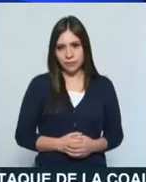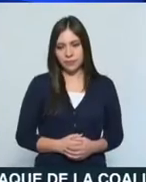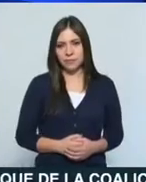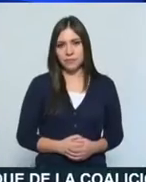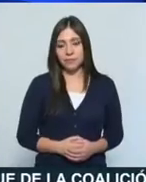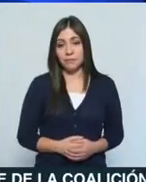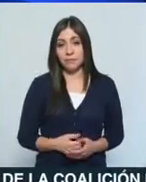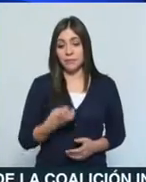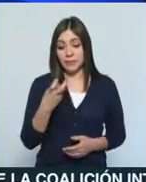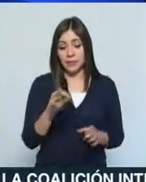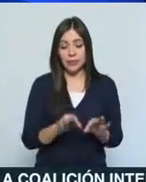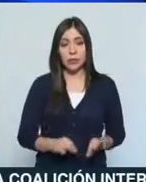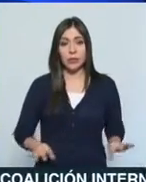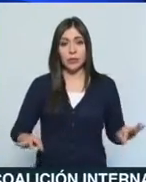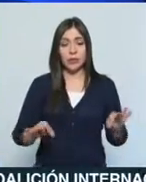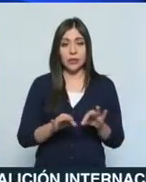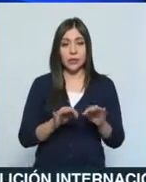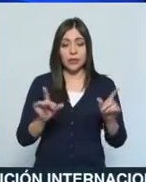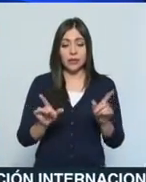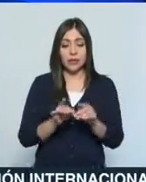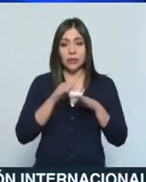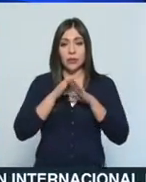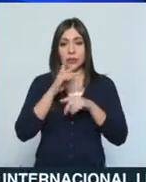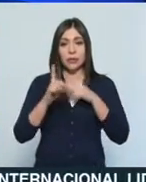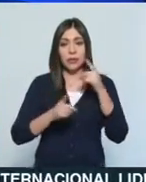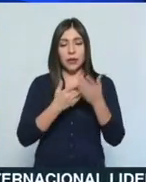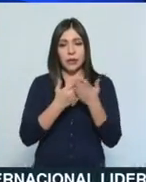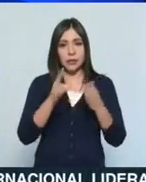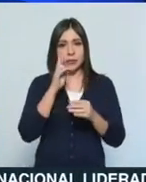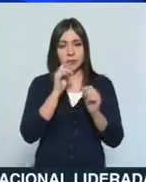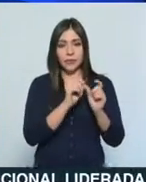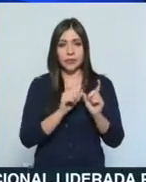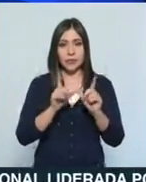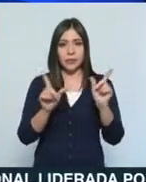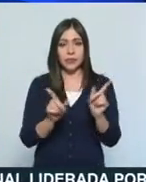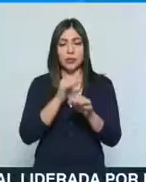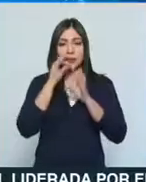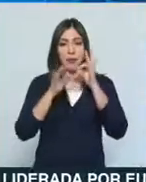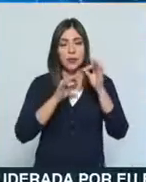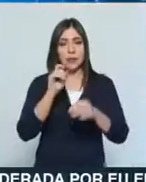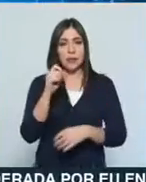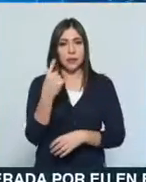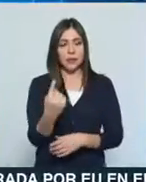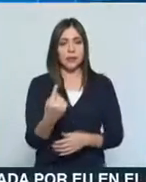Lo más relevante y lo más rápido de la información deportiva está a continuación, las breves del 21.